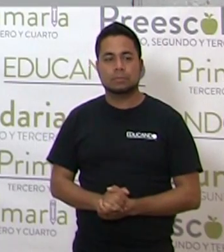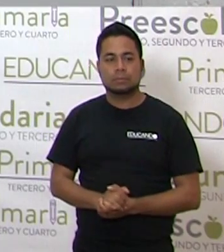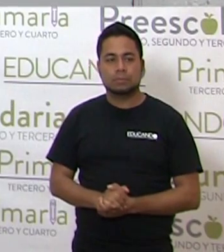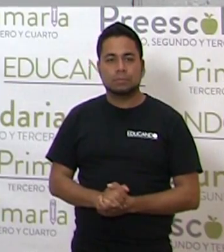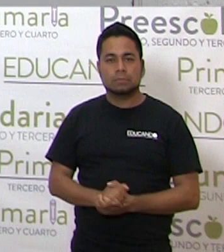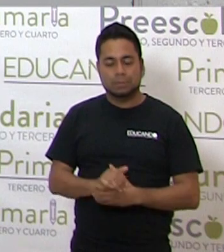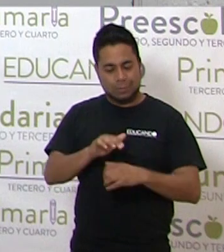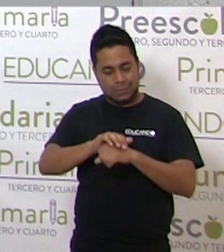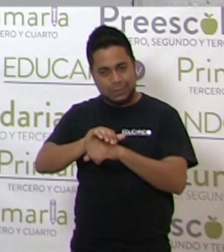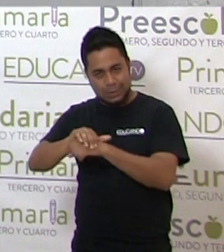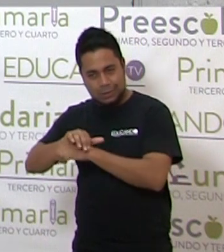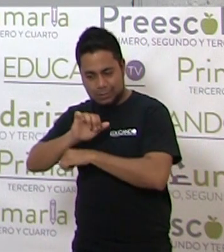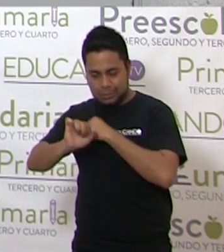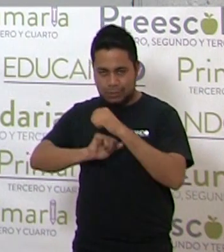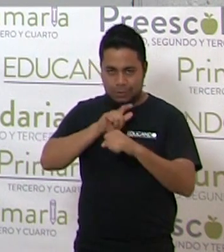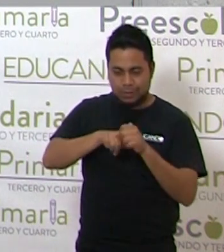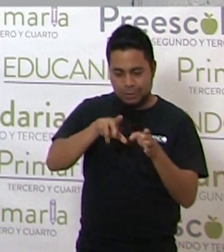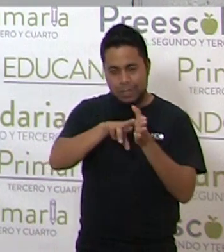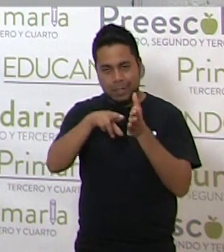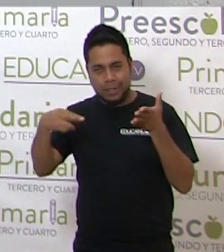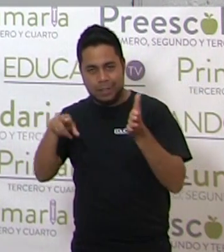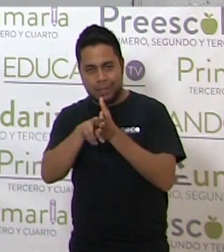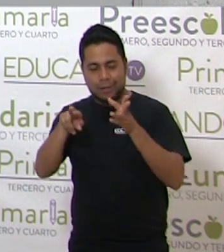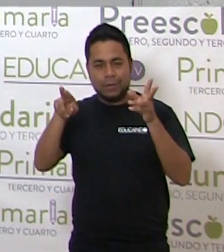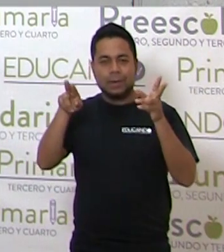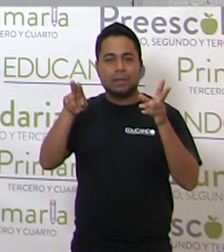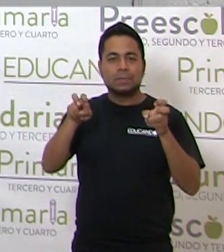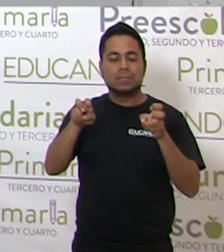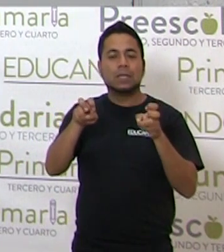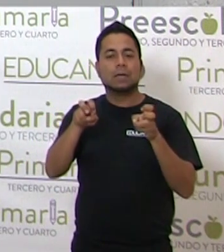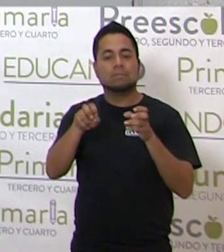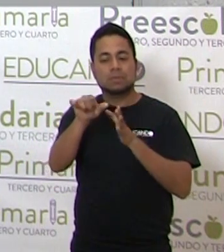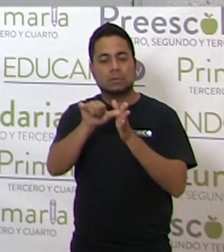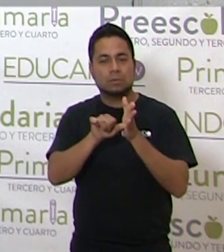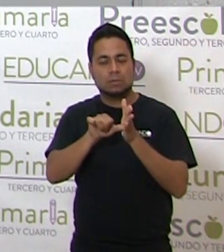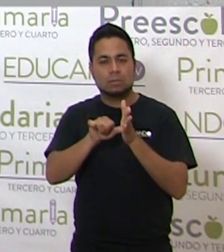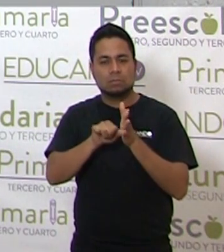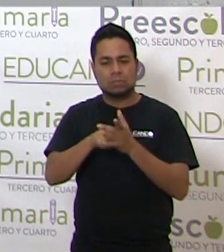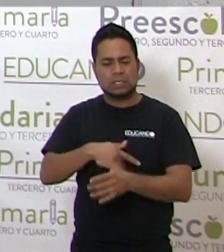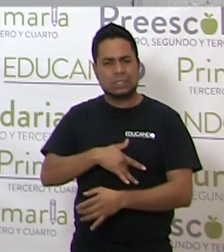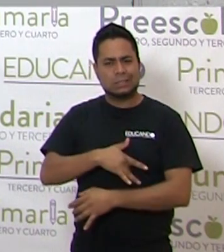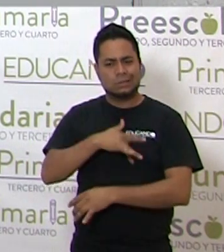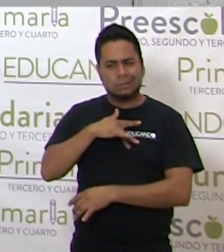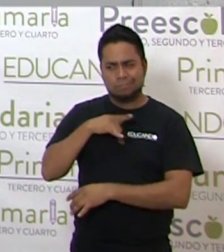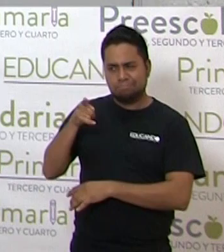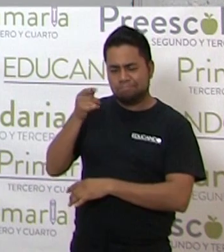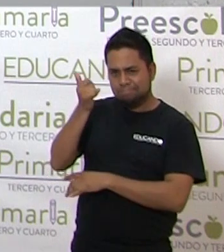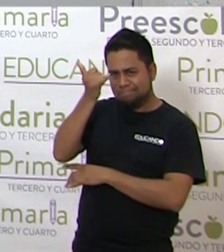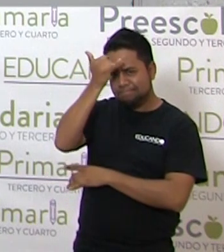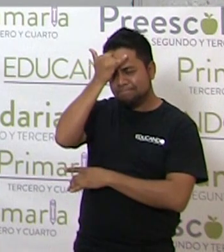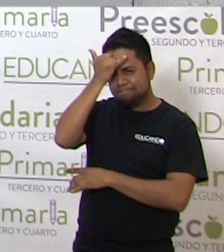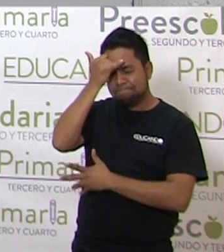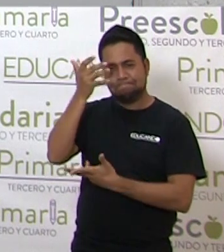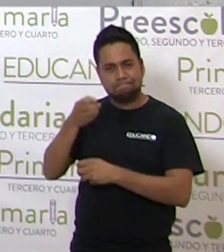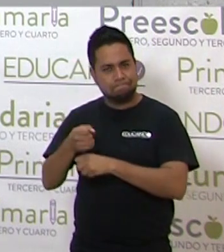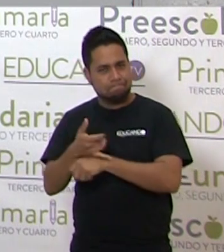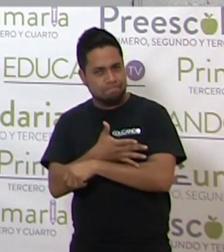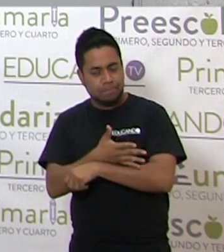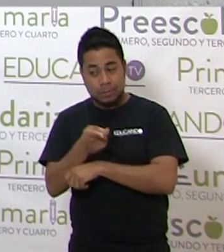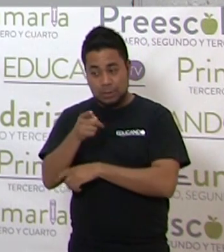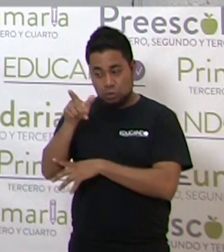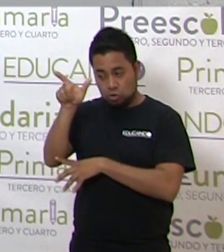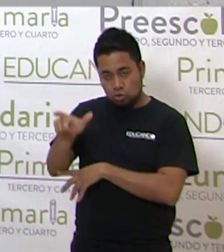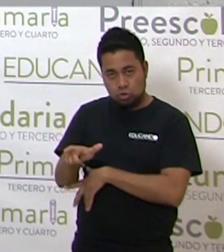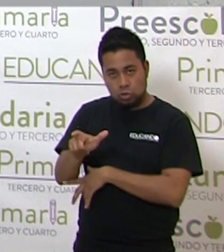los animales, revista mensual. ¿Qué sentidos los de la vaca? Aunque es un